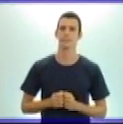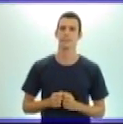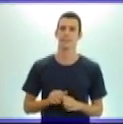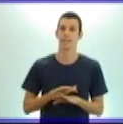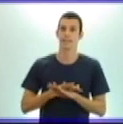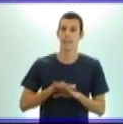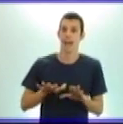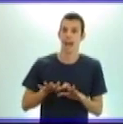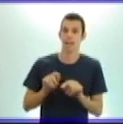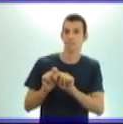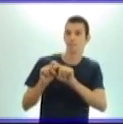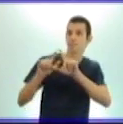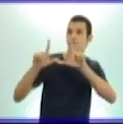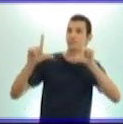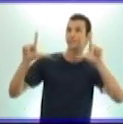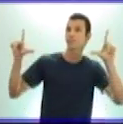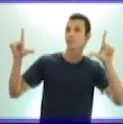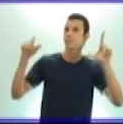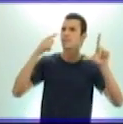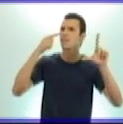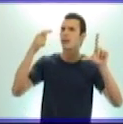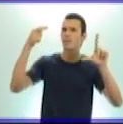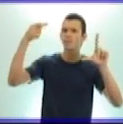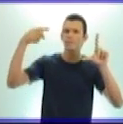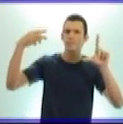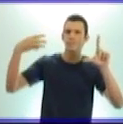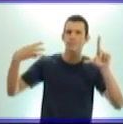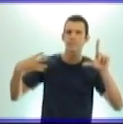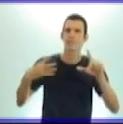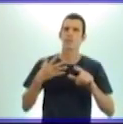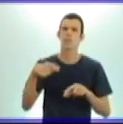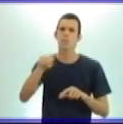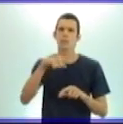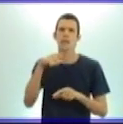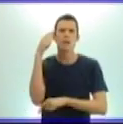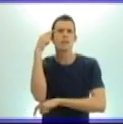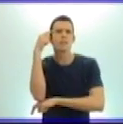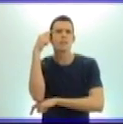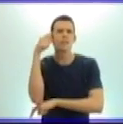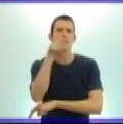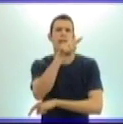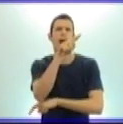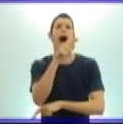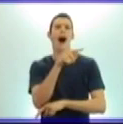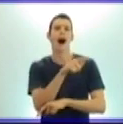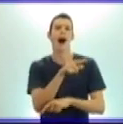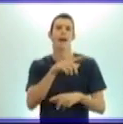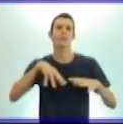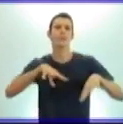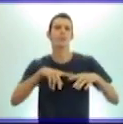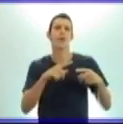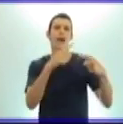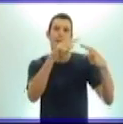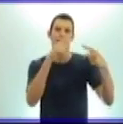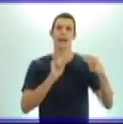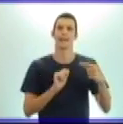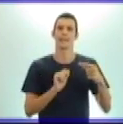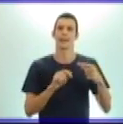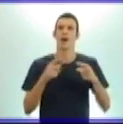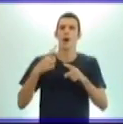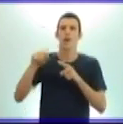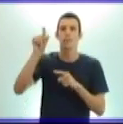las diapositivas, van a identificar de qué hecho se trata, quiénes fueron los personajes que